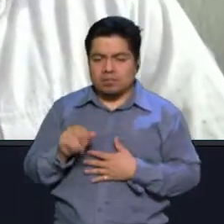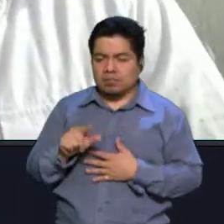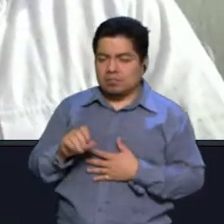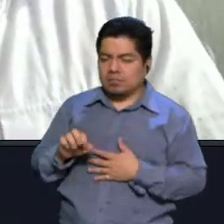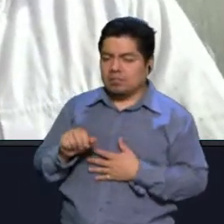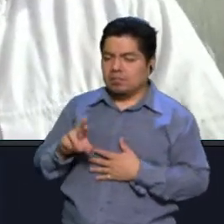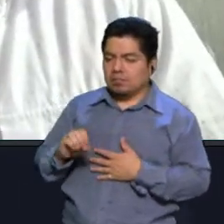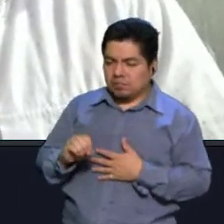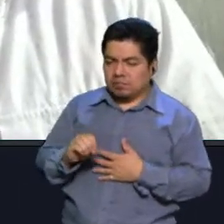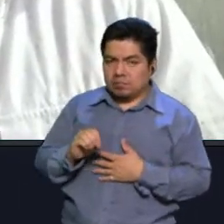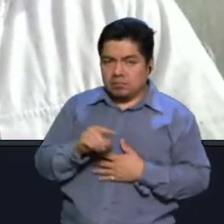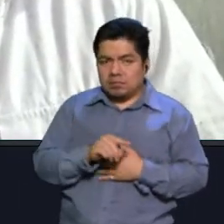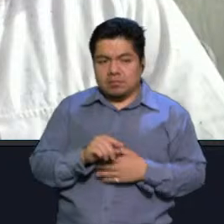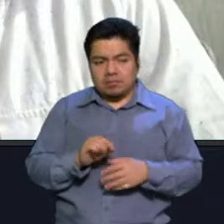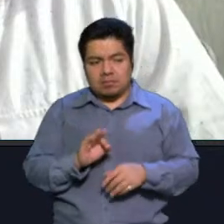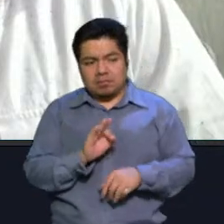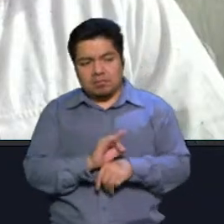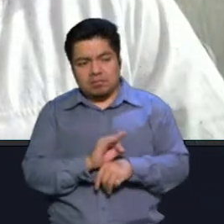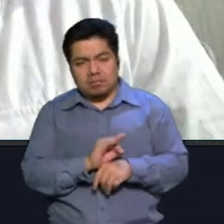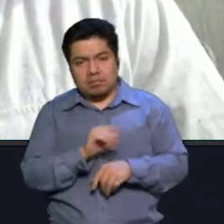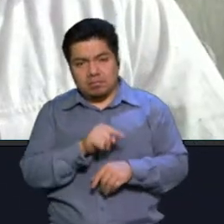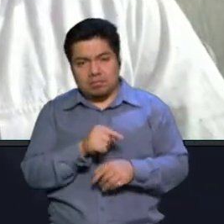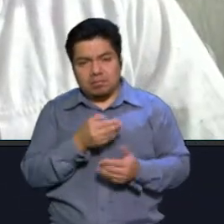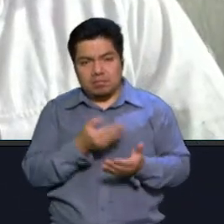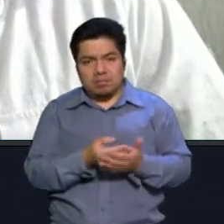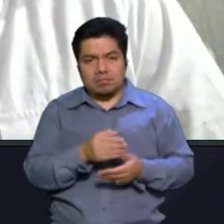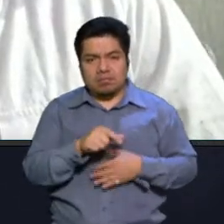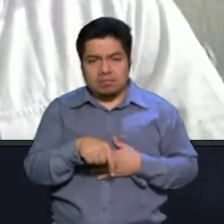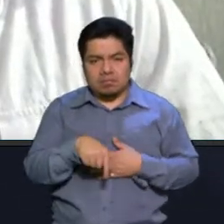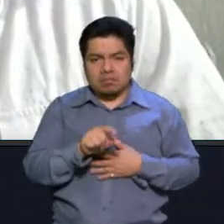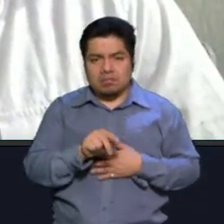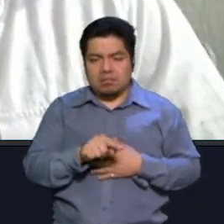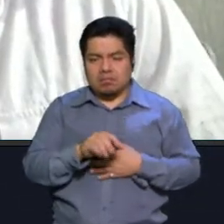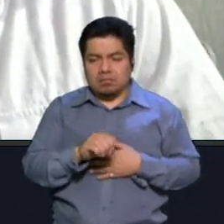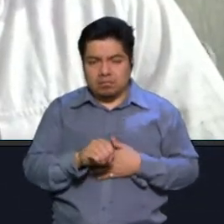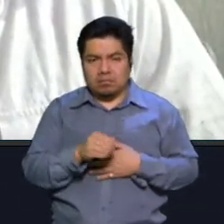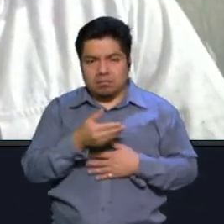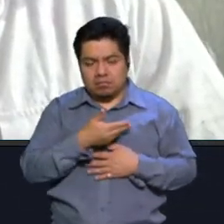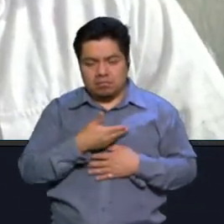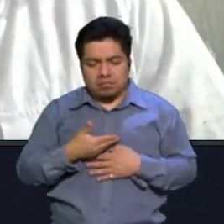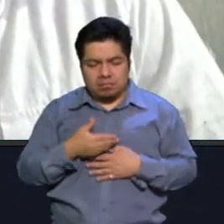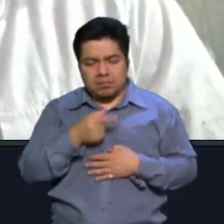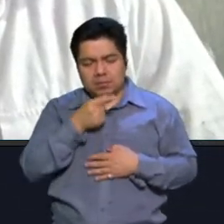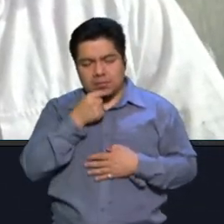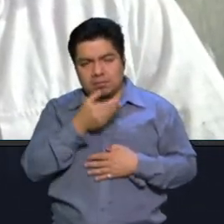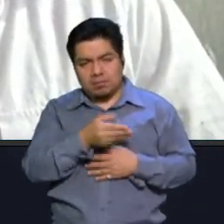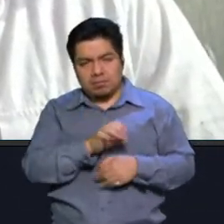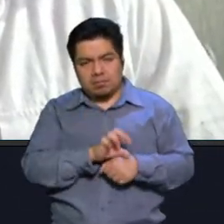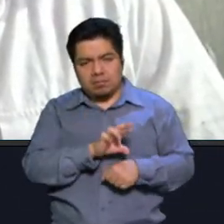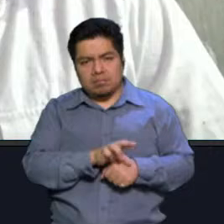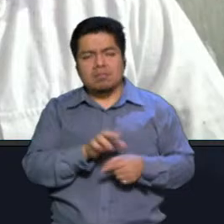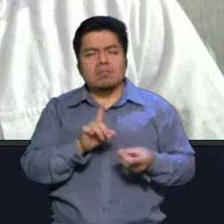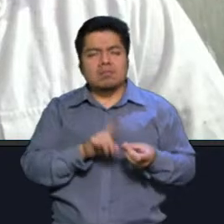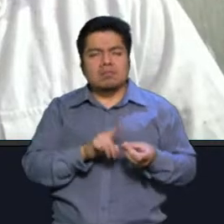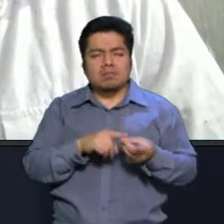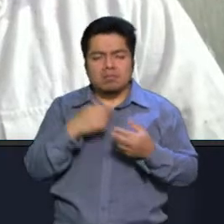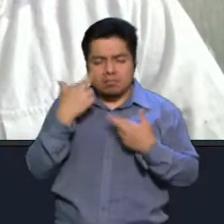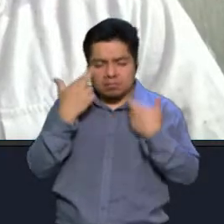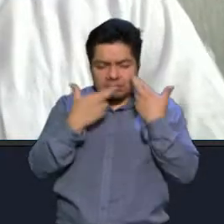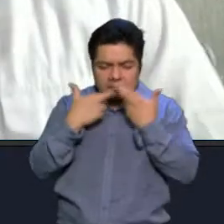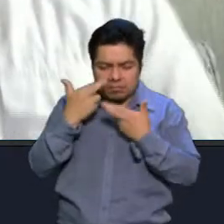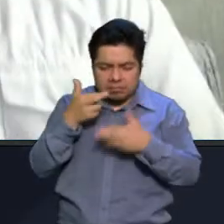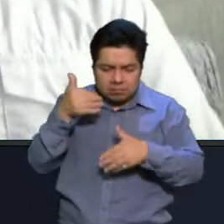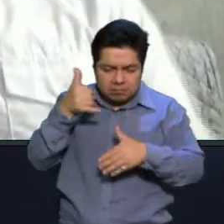una forma de respaldo a quien defendió la embajada en Quito del asalto de la policía ecuatoriana. Doctor, ¿dónde podemos seguir su análisis? Porque